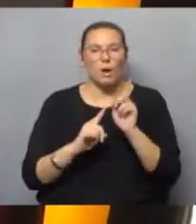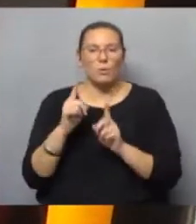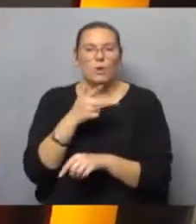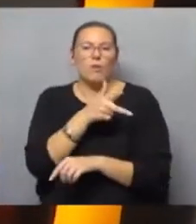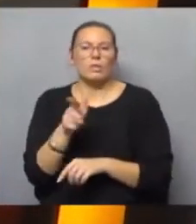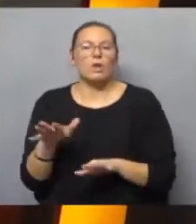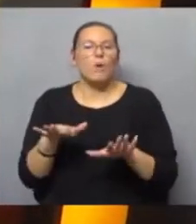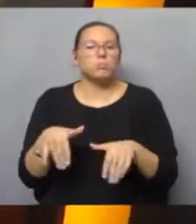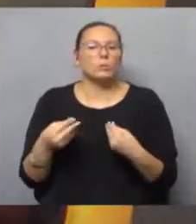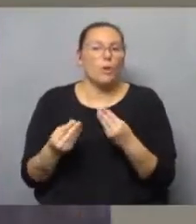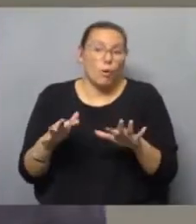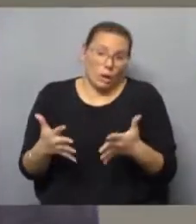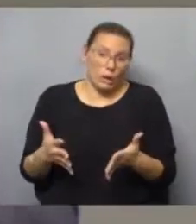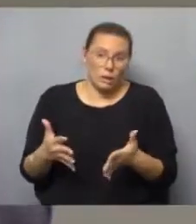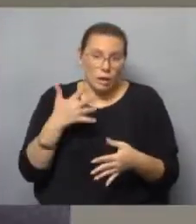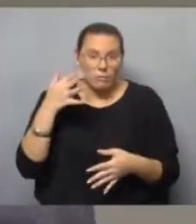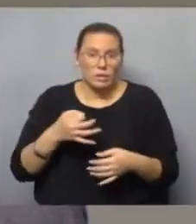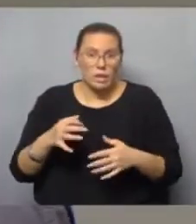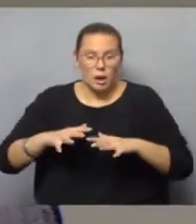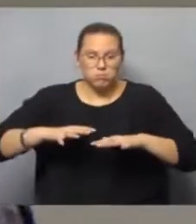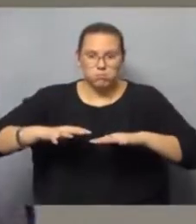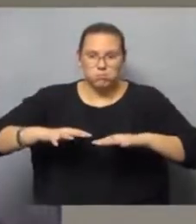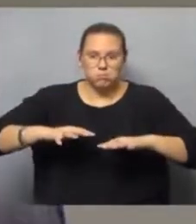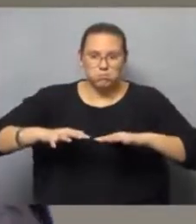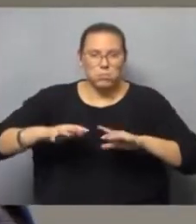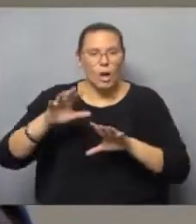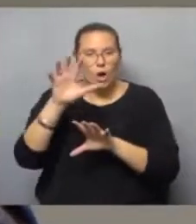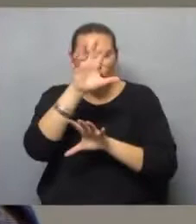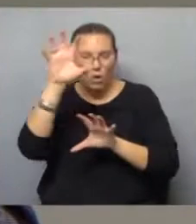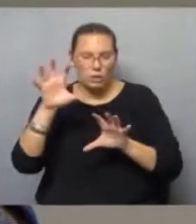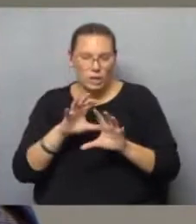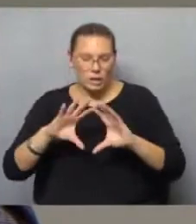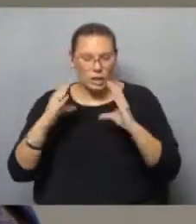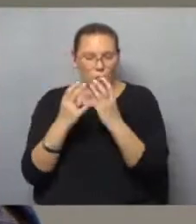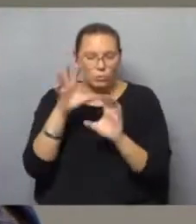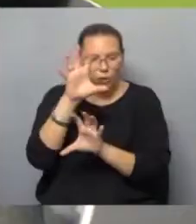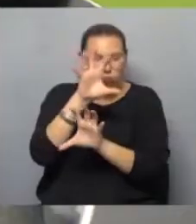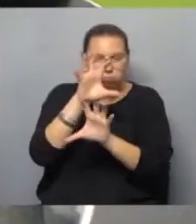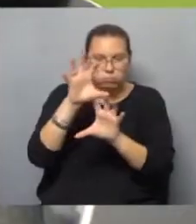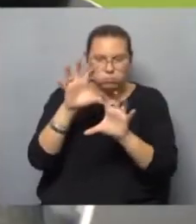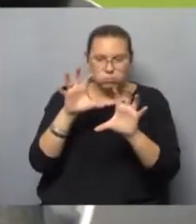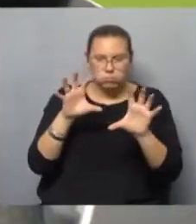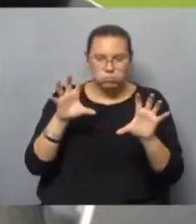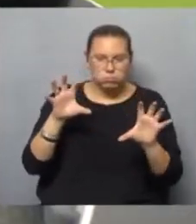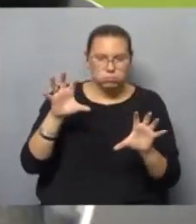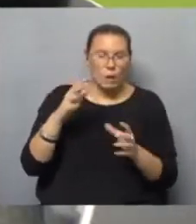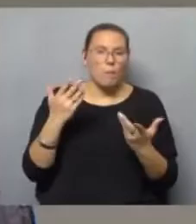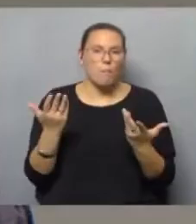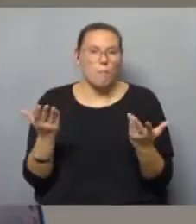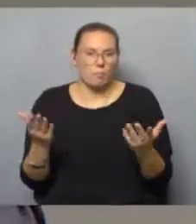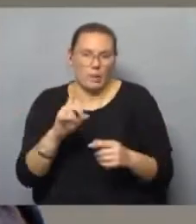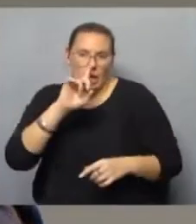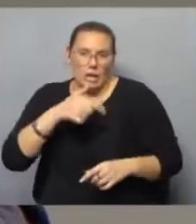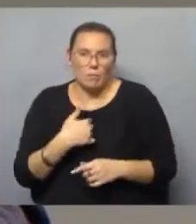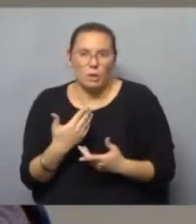que fue o lo que es, en todo caso, el movimiento de los continentes sobre el planeta, parece, visto acelerado, es